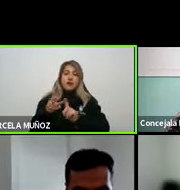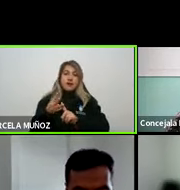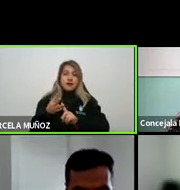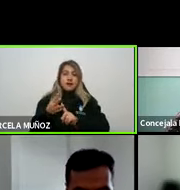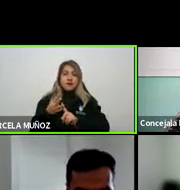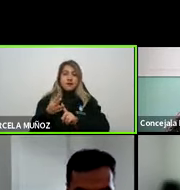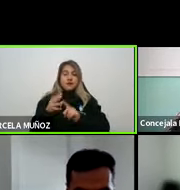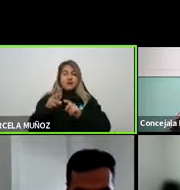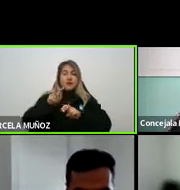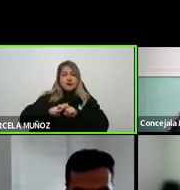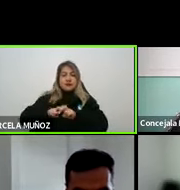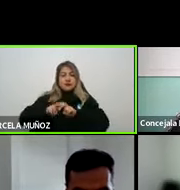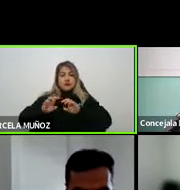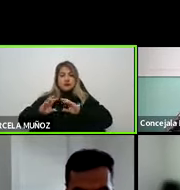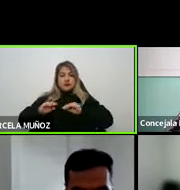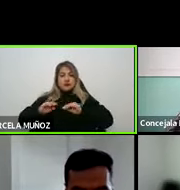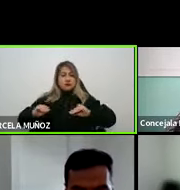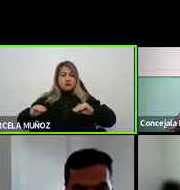sofá,